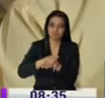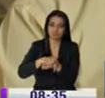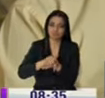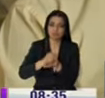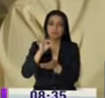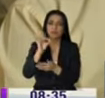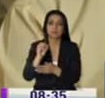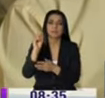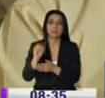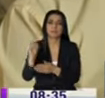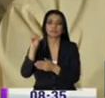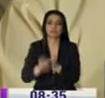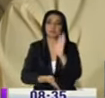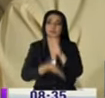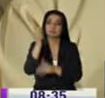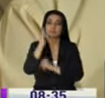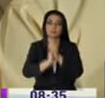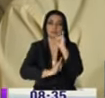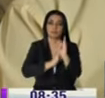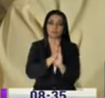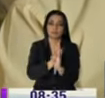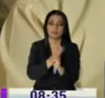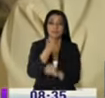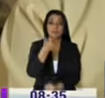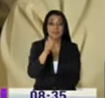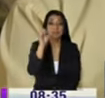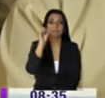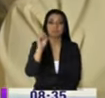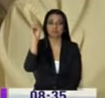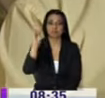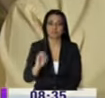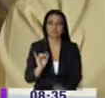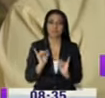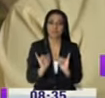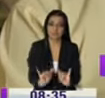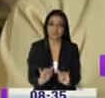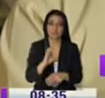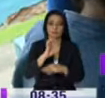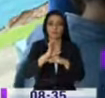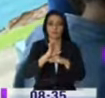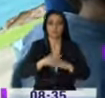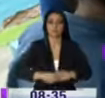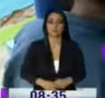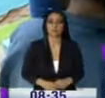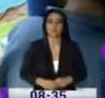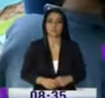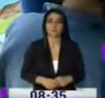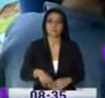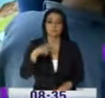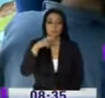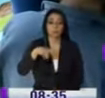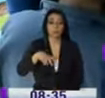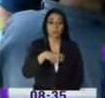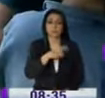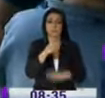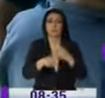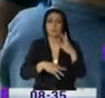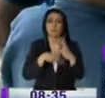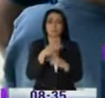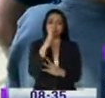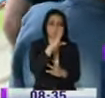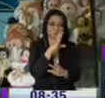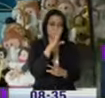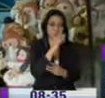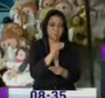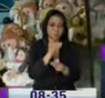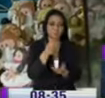90% va al exterior y apenas del 10% es para el mercado interno. Turistas llegan de todas partes a buscar un detalle